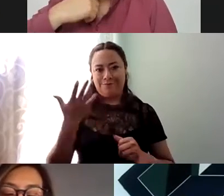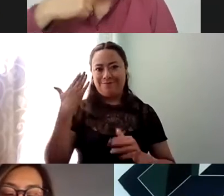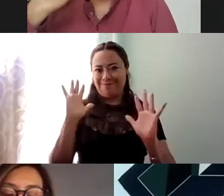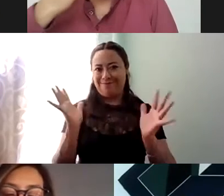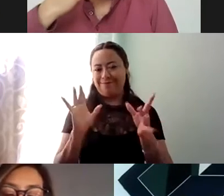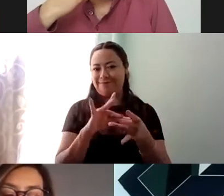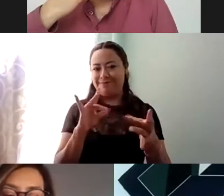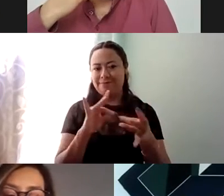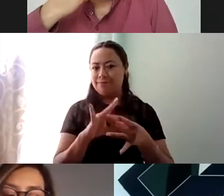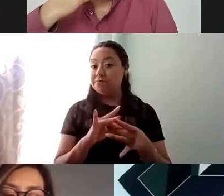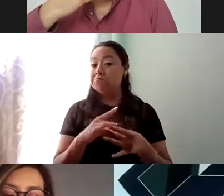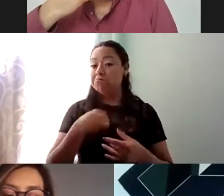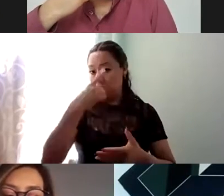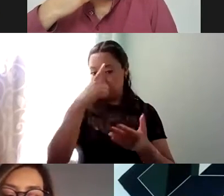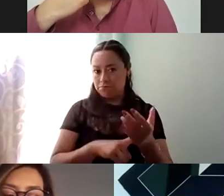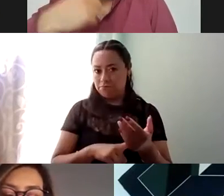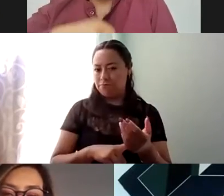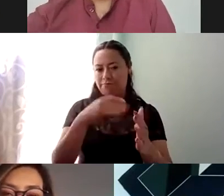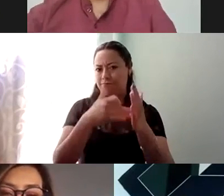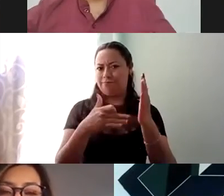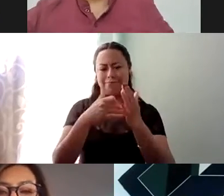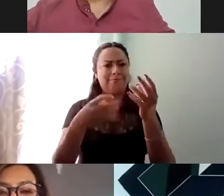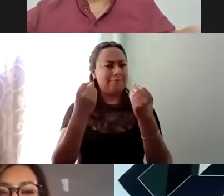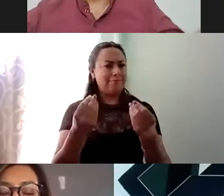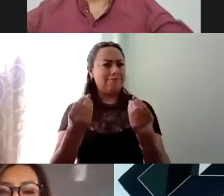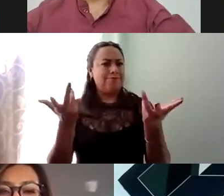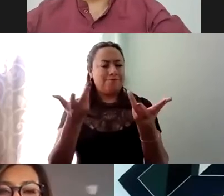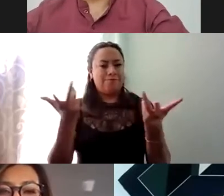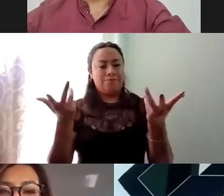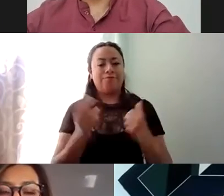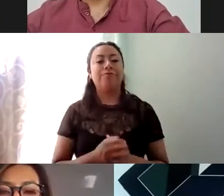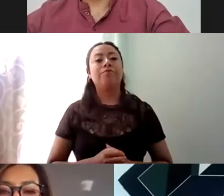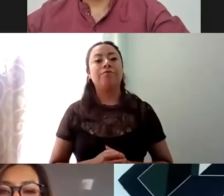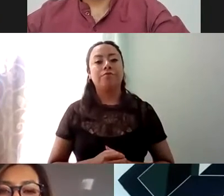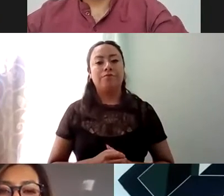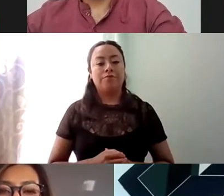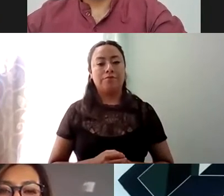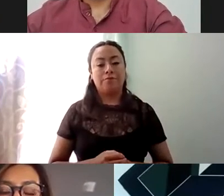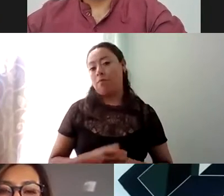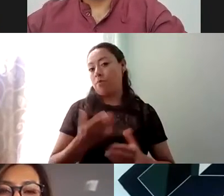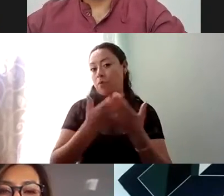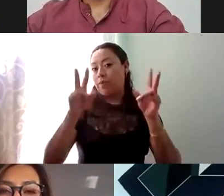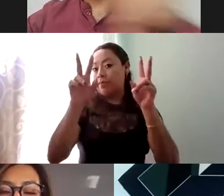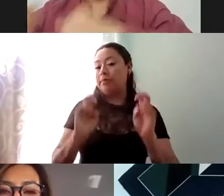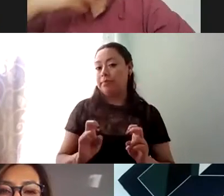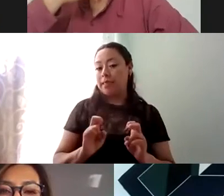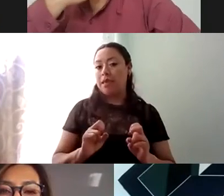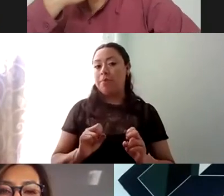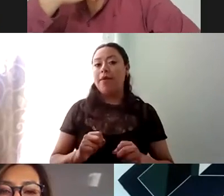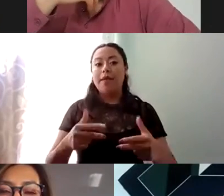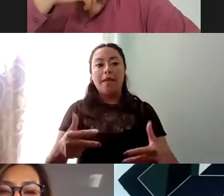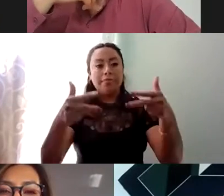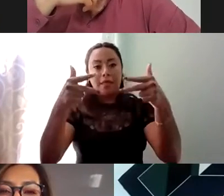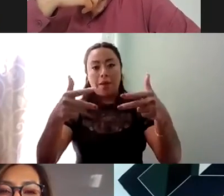por hacer, creo que es un reto, pero también es una oportunidad meternos al tema del teletrabajo. Poder regular de manera bien desde